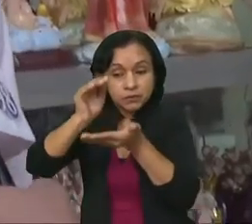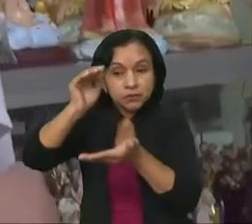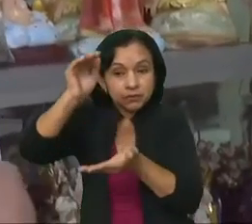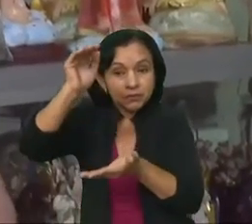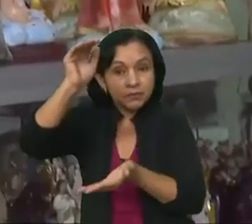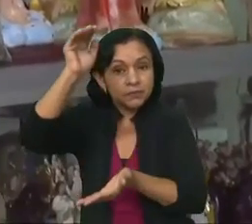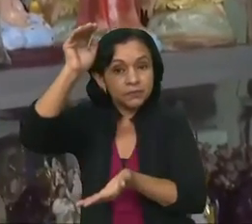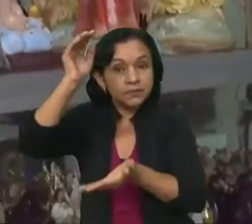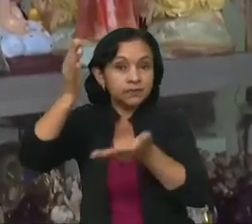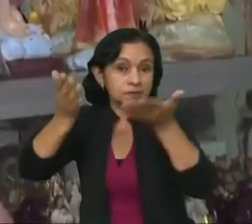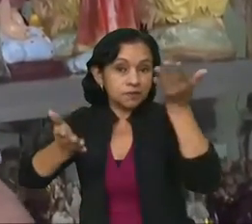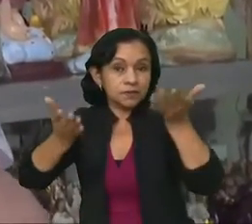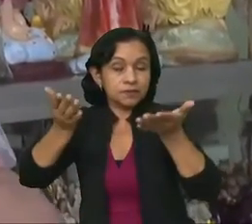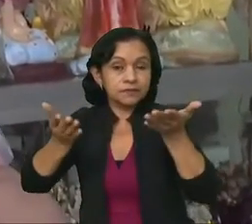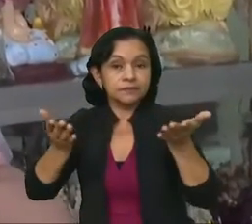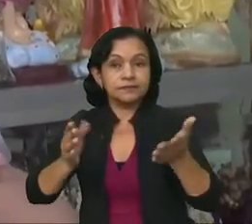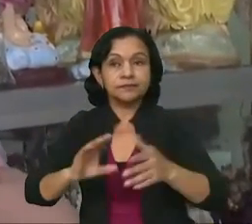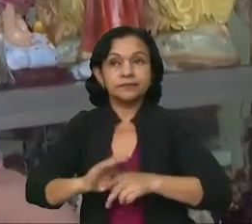dependiendo,